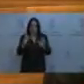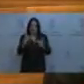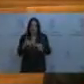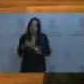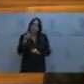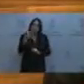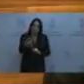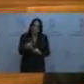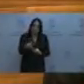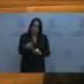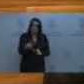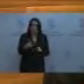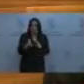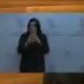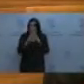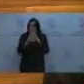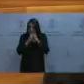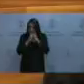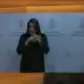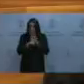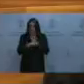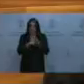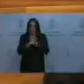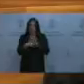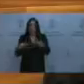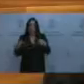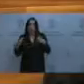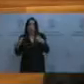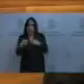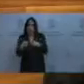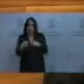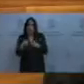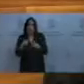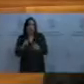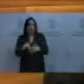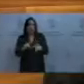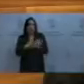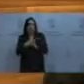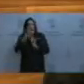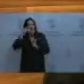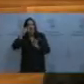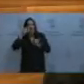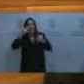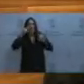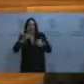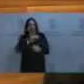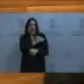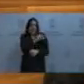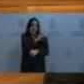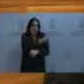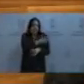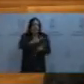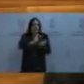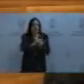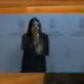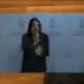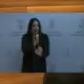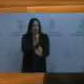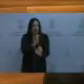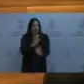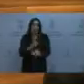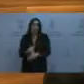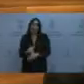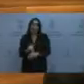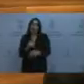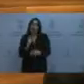una desastrosa gestión de la sociedad, convierte en riesgo real que estos avales y estos préstamos los tenga que acabar pagando